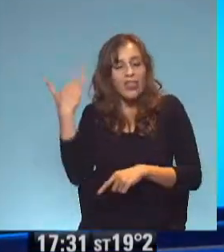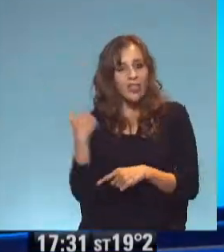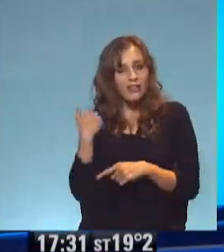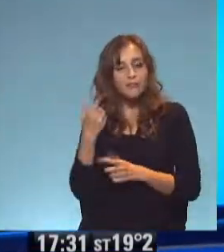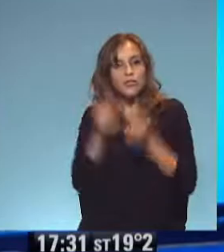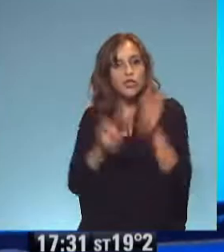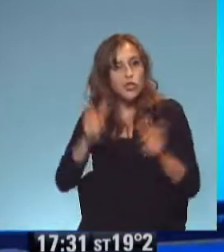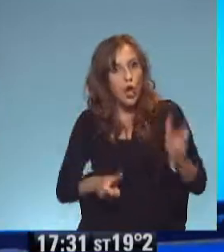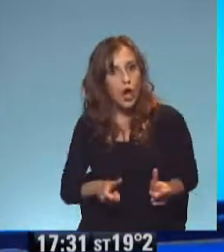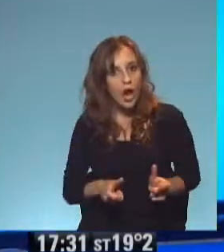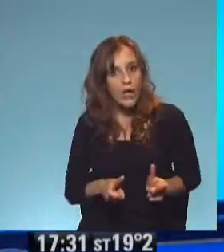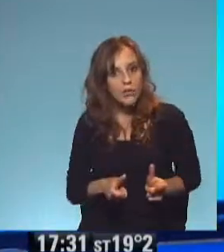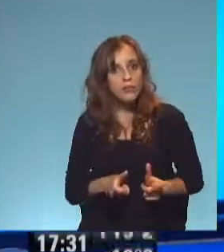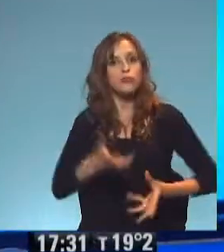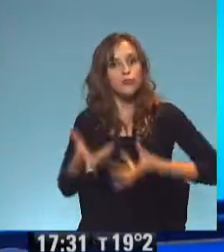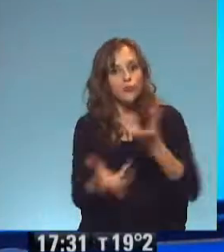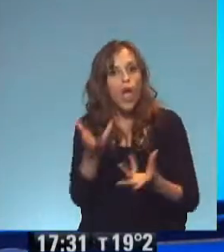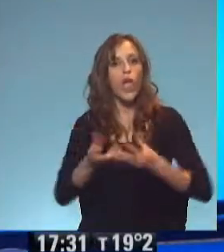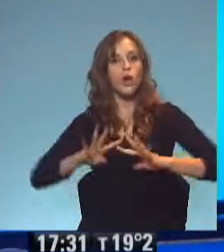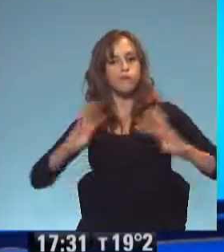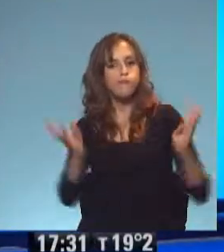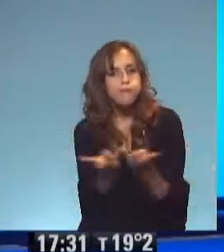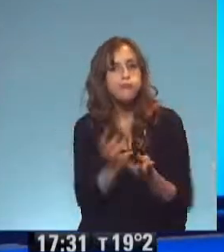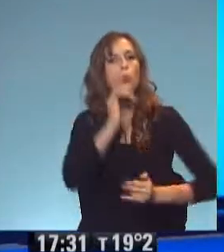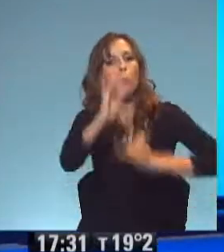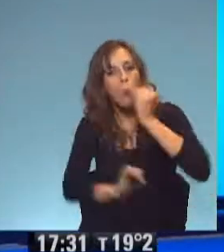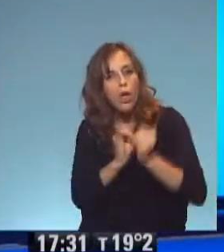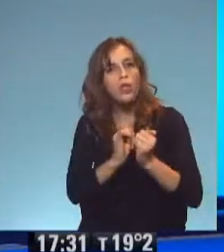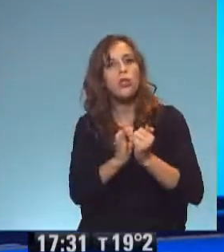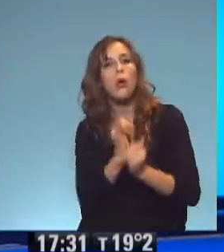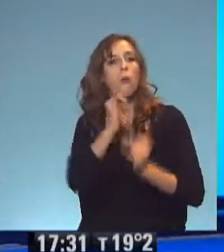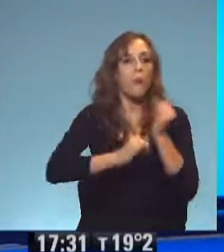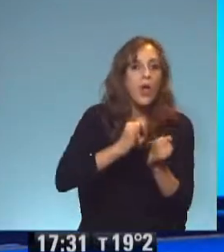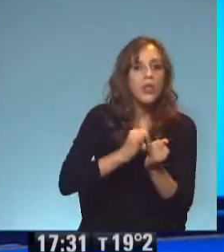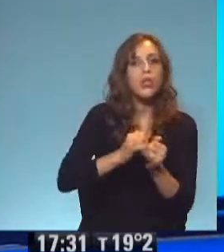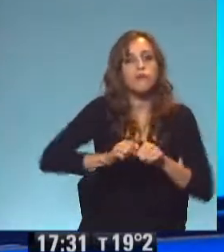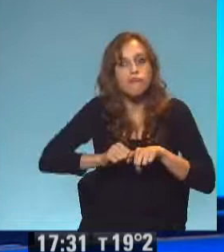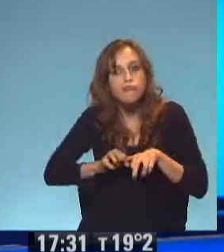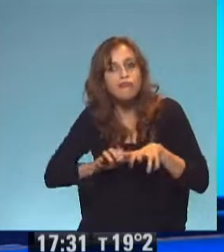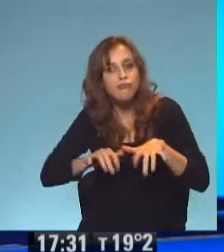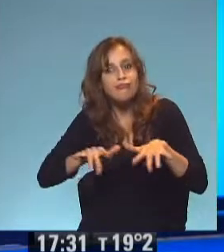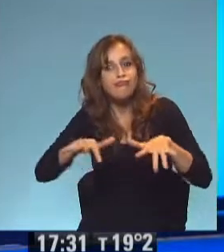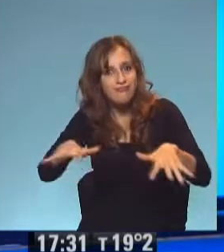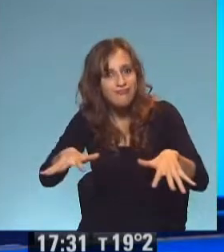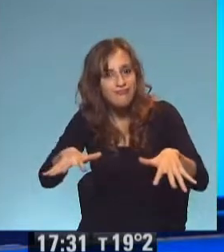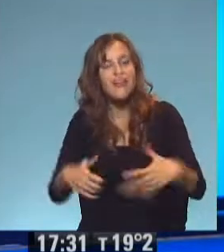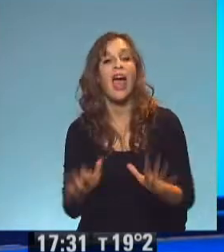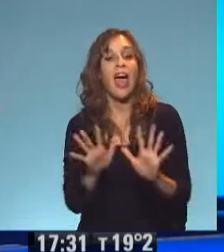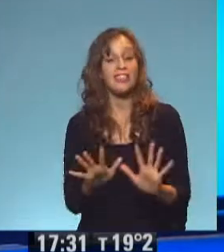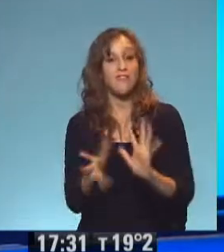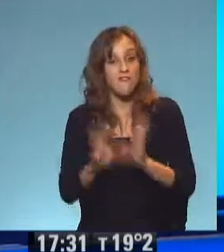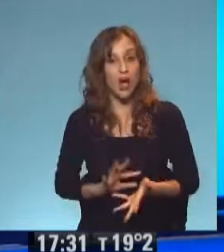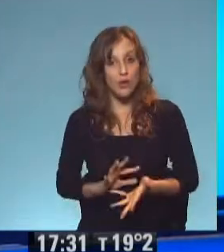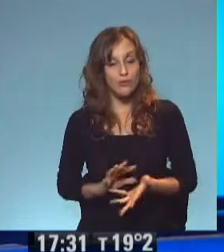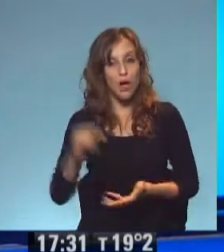historias, ¿no? Fueron narradas de boca en boca, de generaciones en generaciones, y de esa manera nosotros